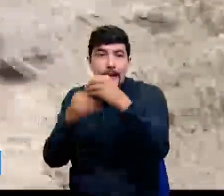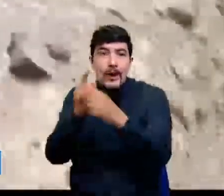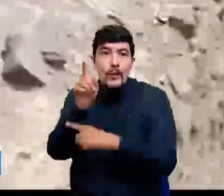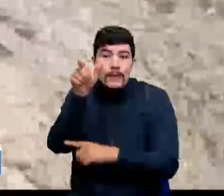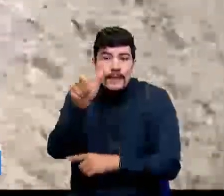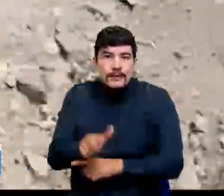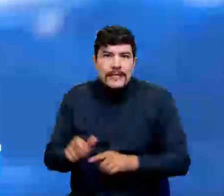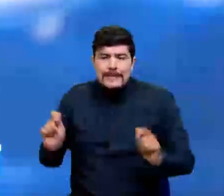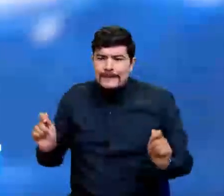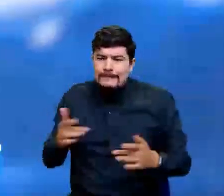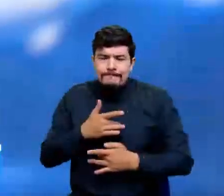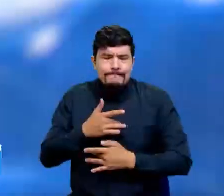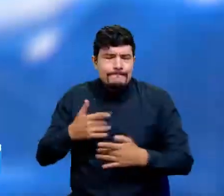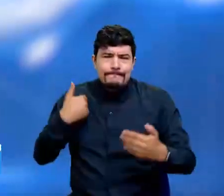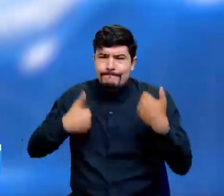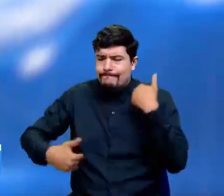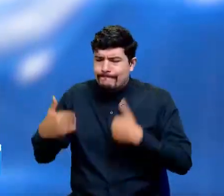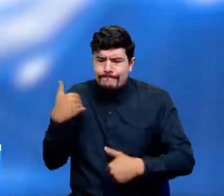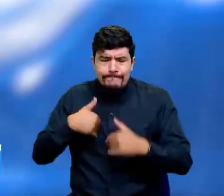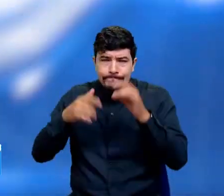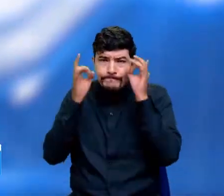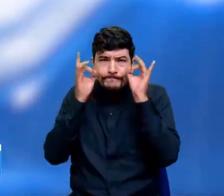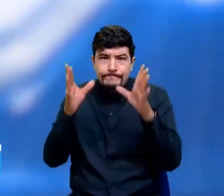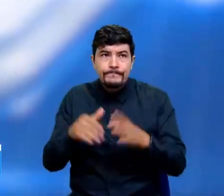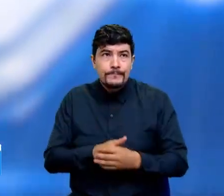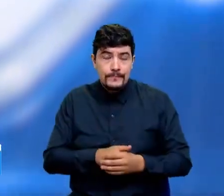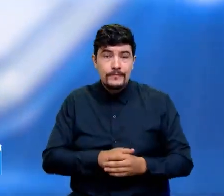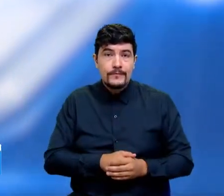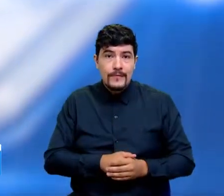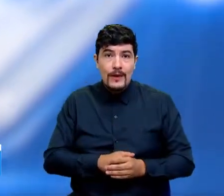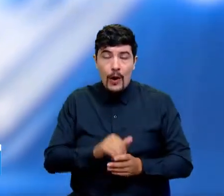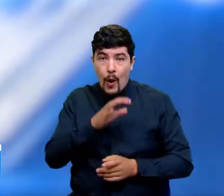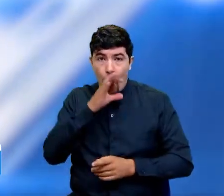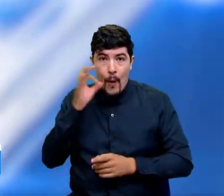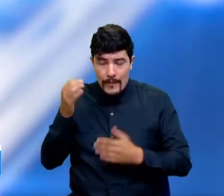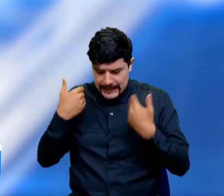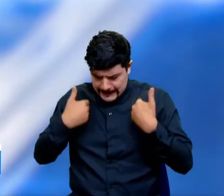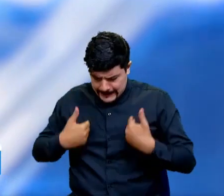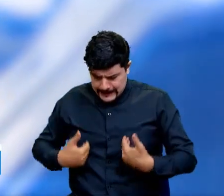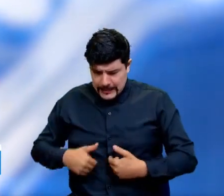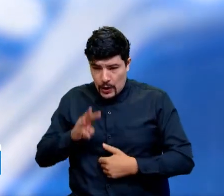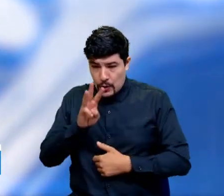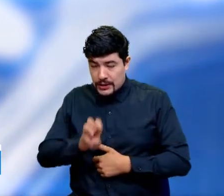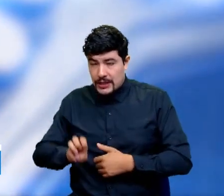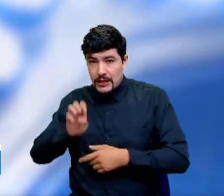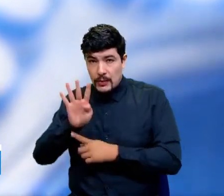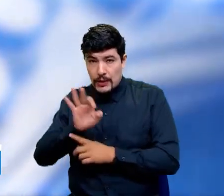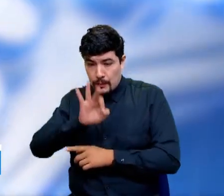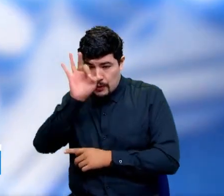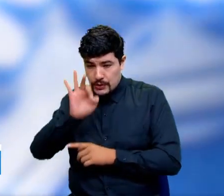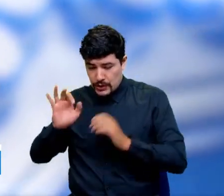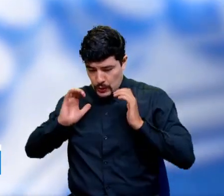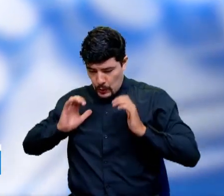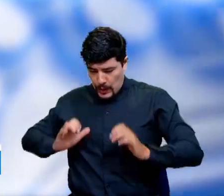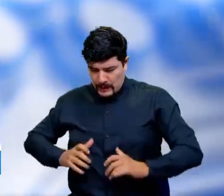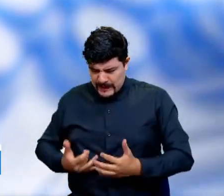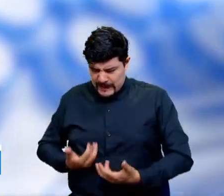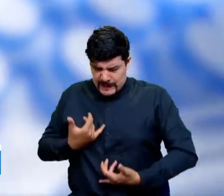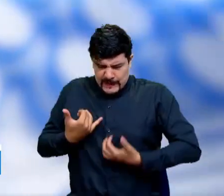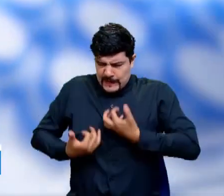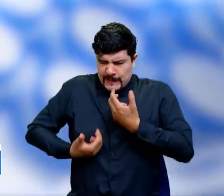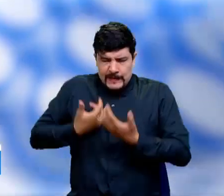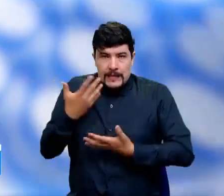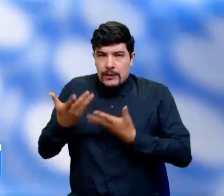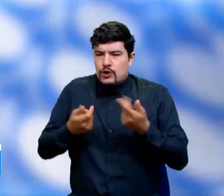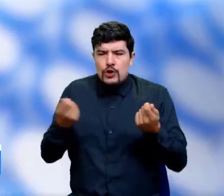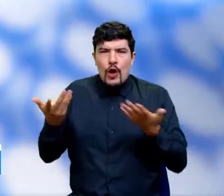resultó herido de gravedad. El hombre, quien tiene el 84% de su cuerpo con quemaduras de segundo grado, se encuentra internado